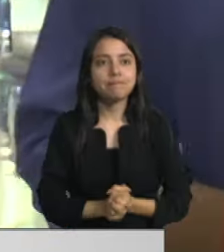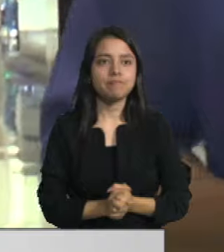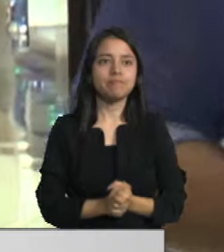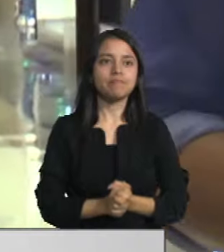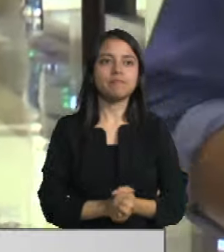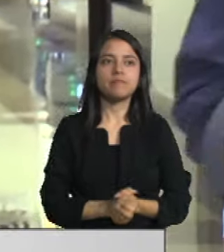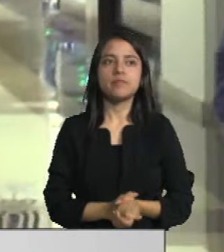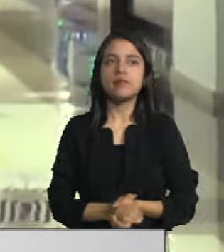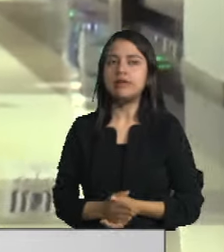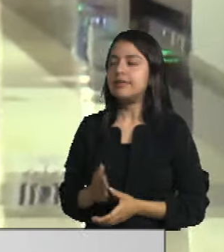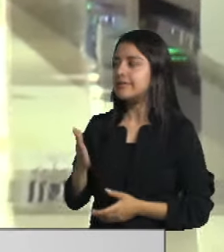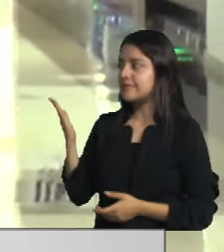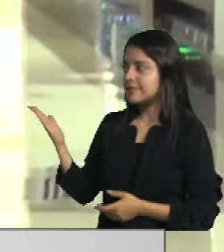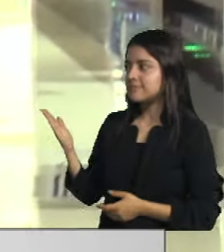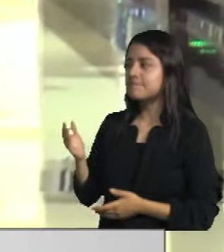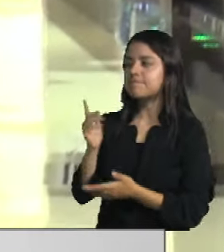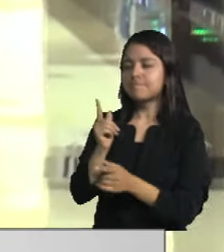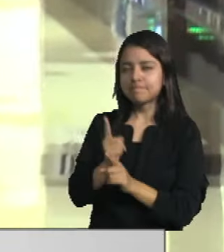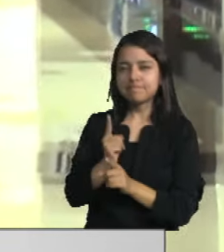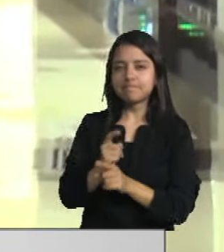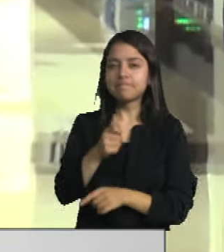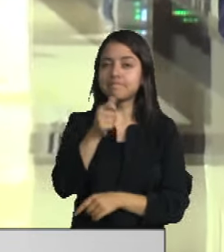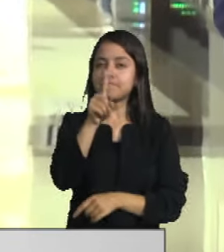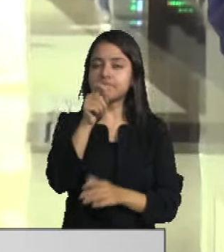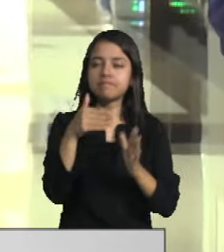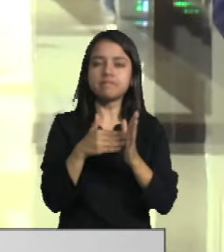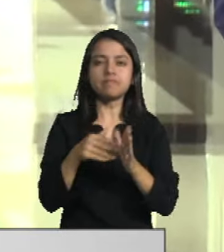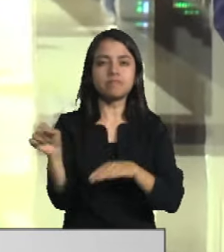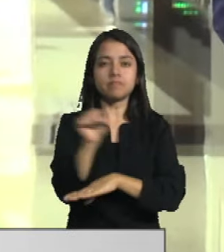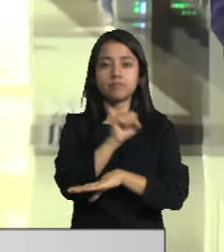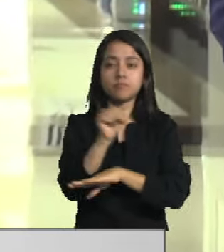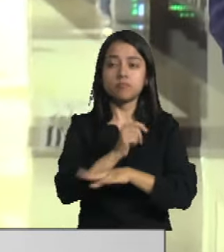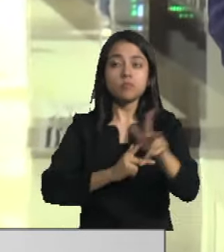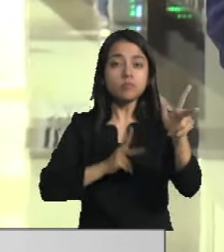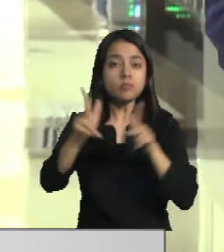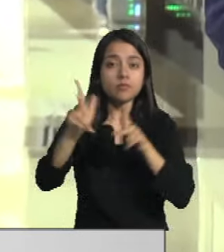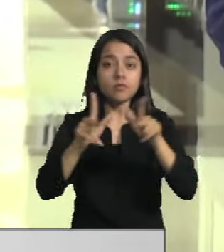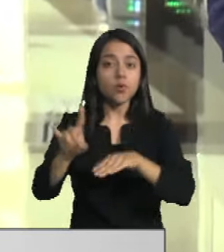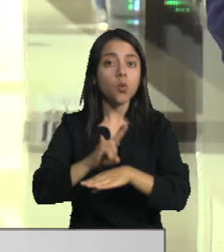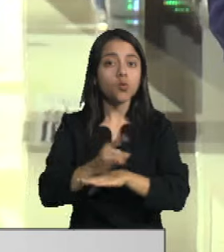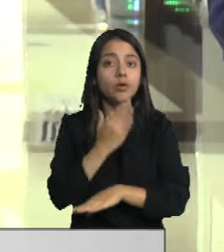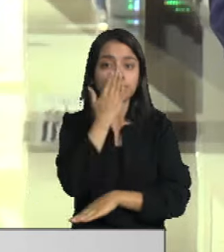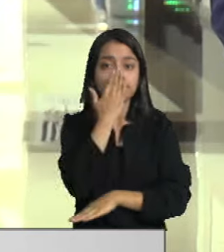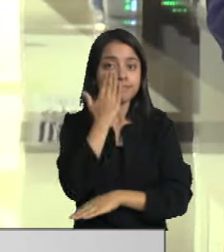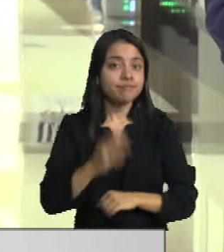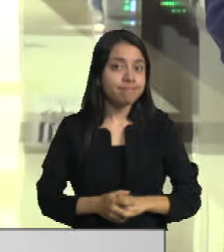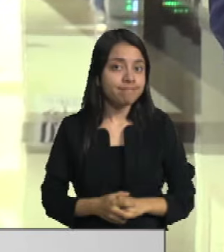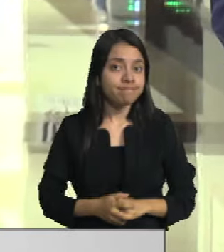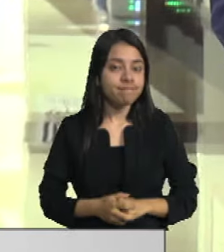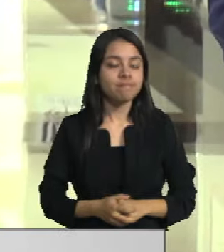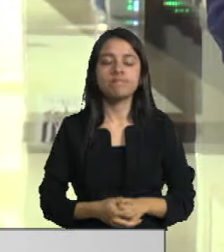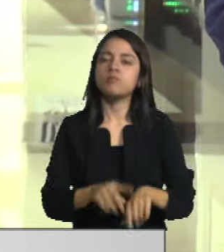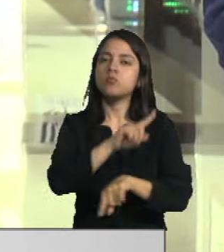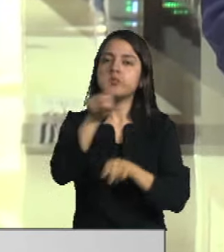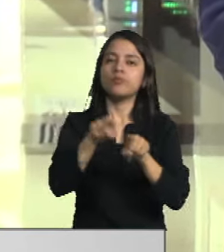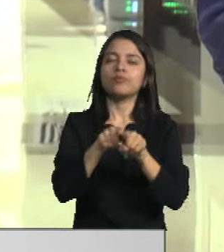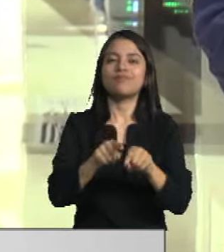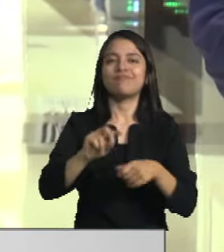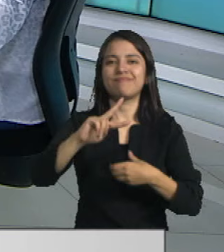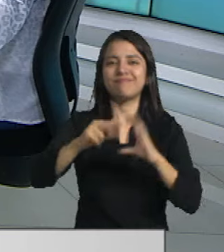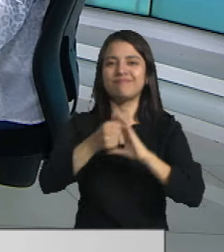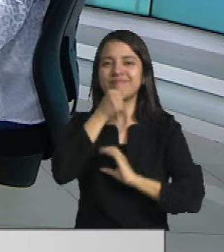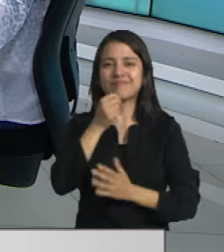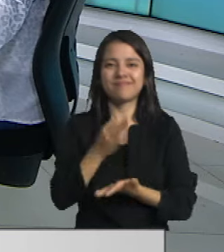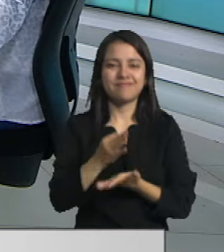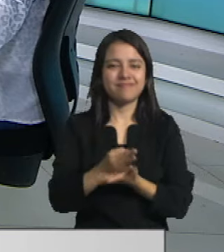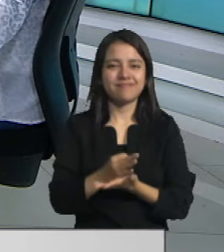del país son más de 16.000 los vehículos que se movilizan usando este tipo de combustible. Eso es todo por el momento desde la capital de Santander.